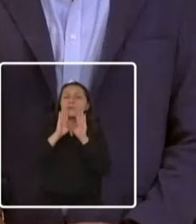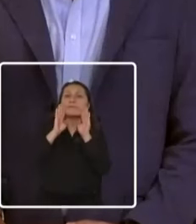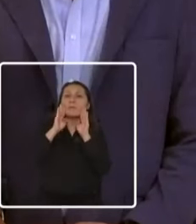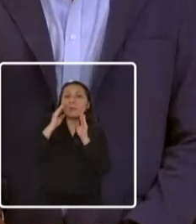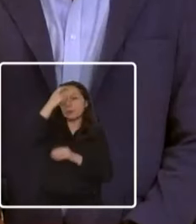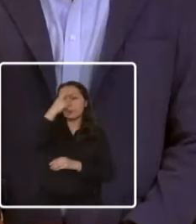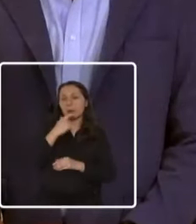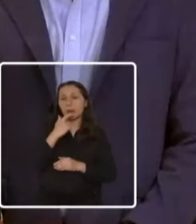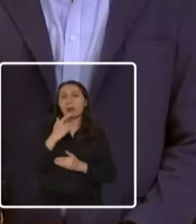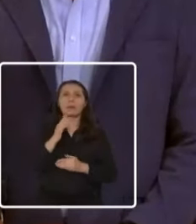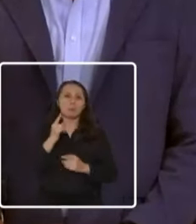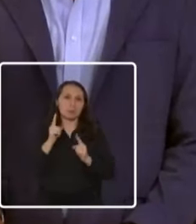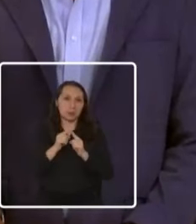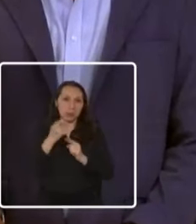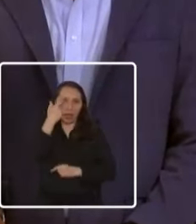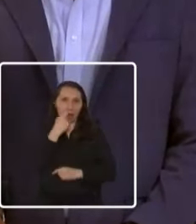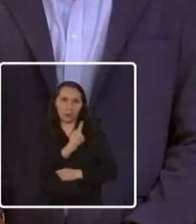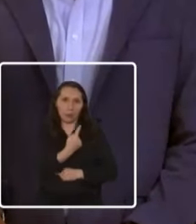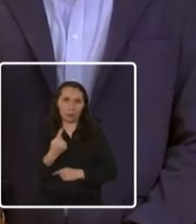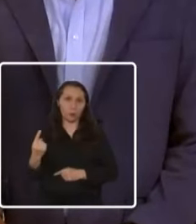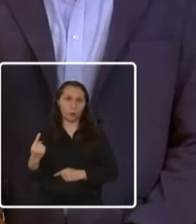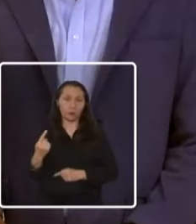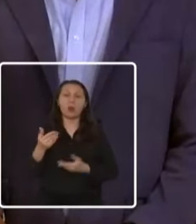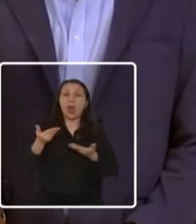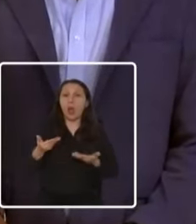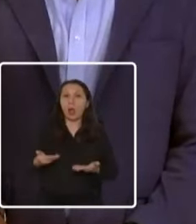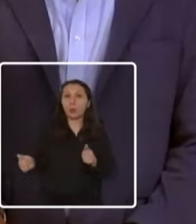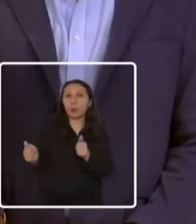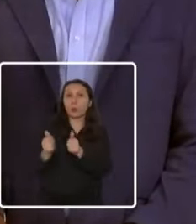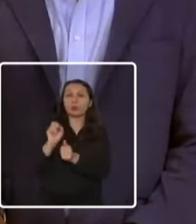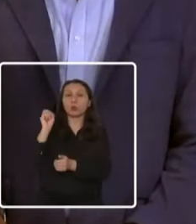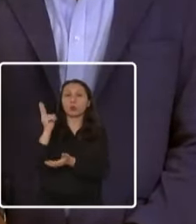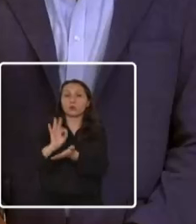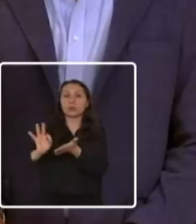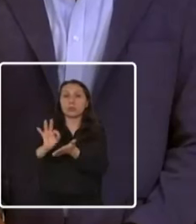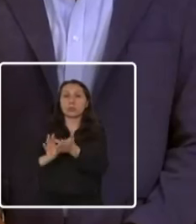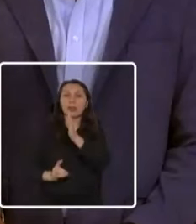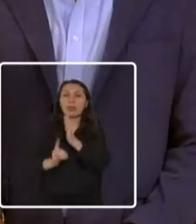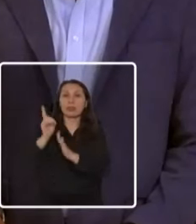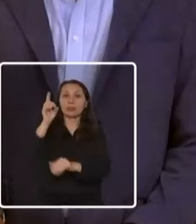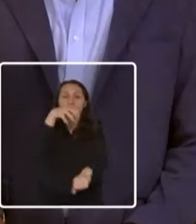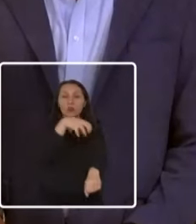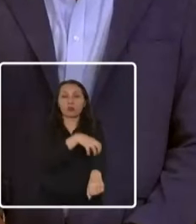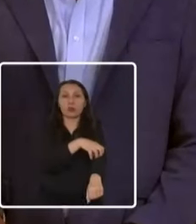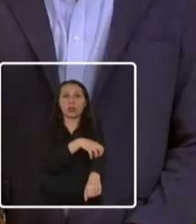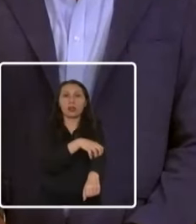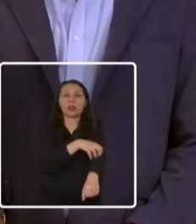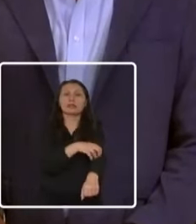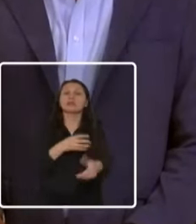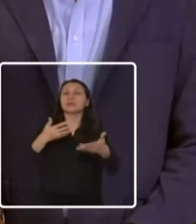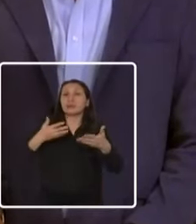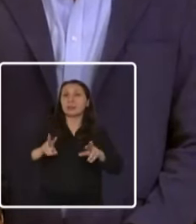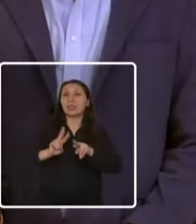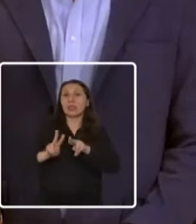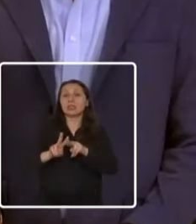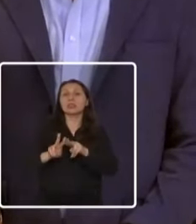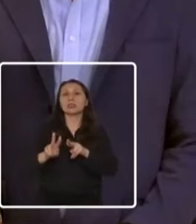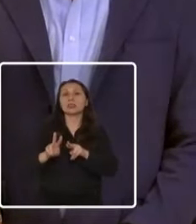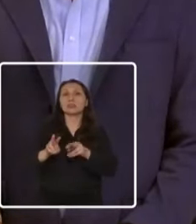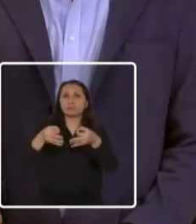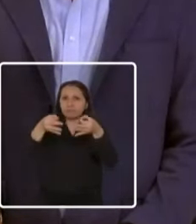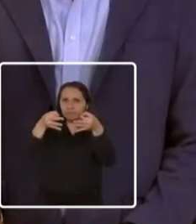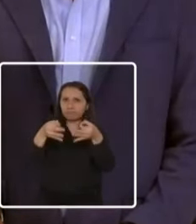higiene personal. También hasta esta hora, y nos acompaña la subsecretaria de Desarrollo Regional, se ha hecho una